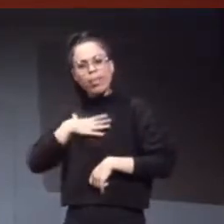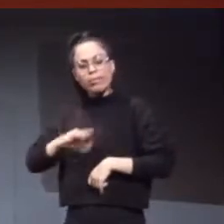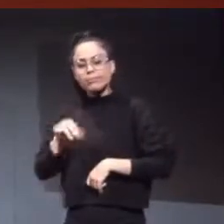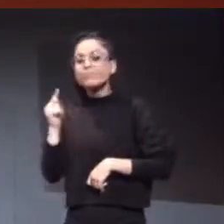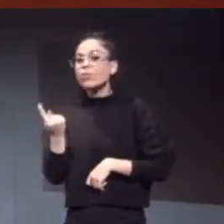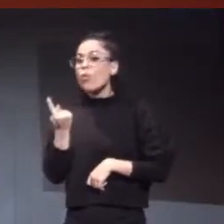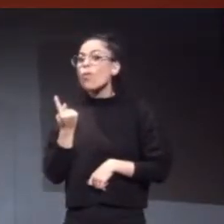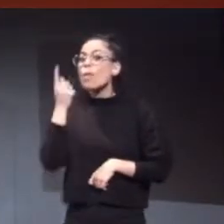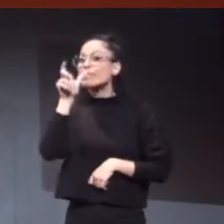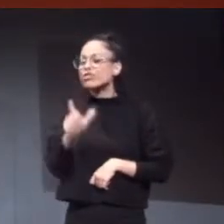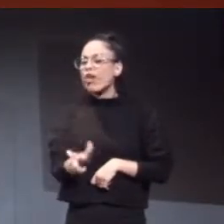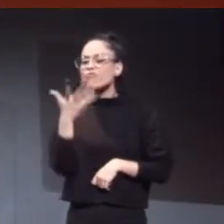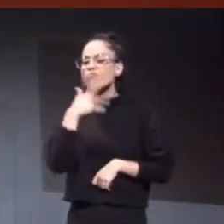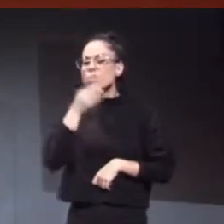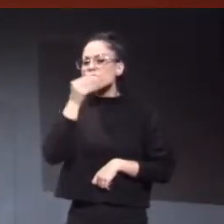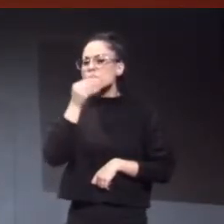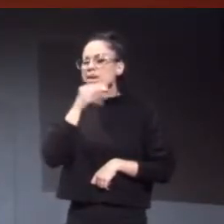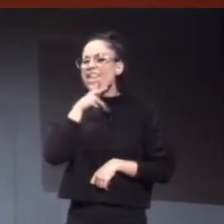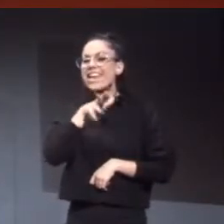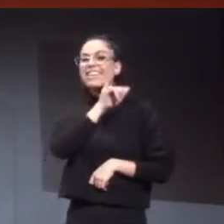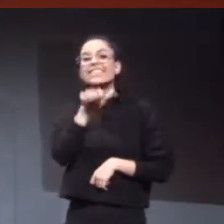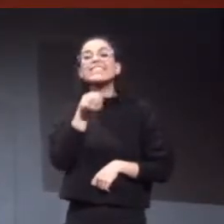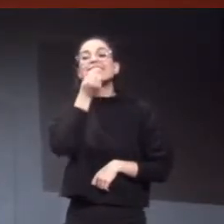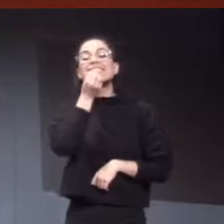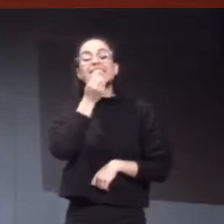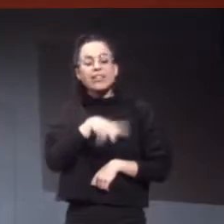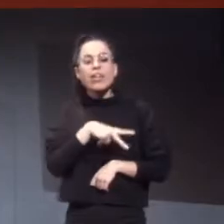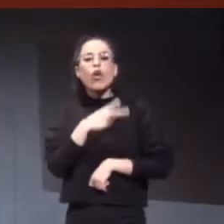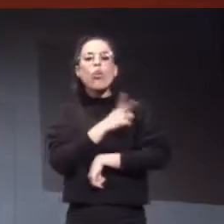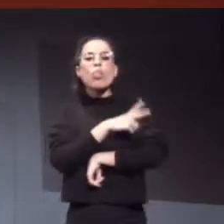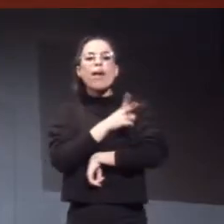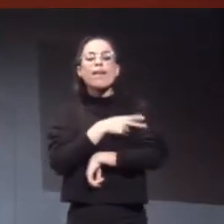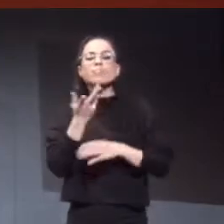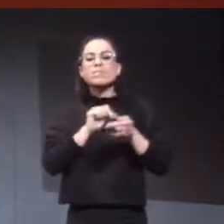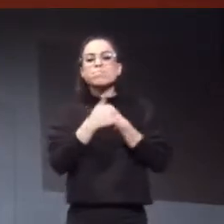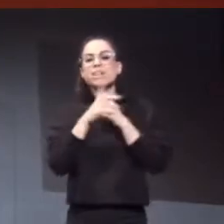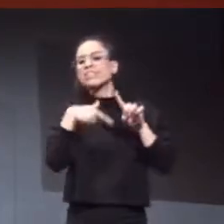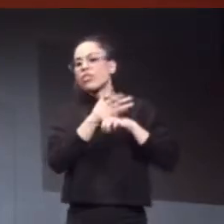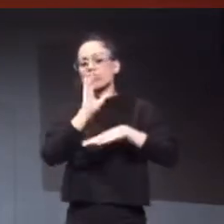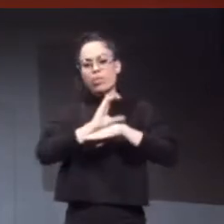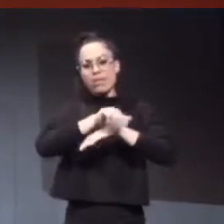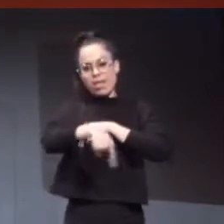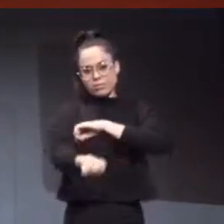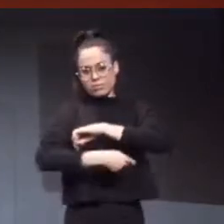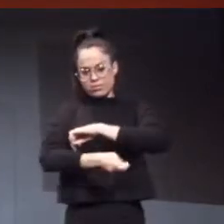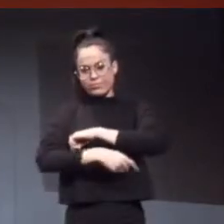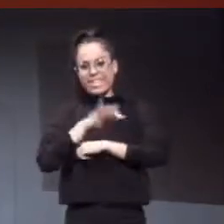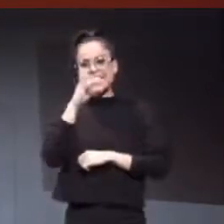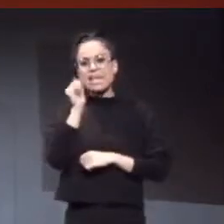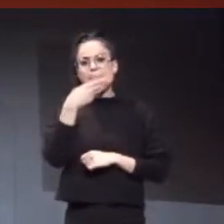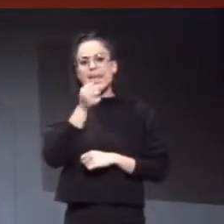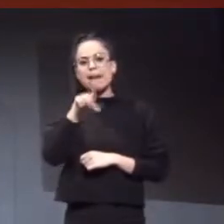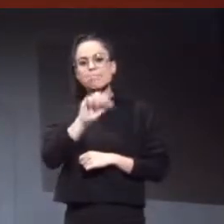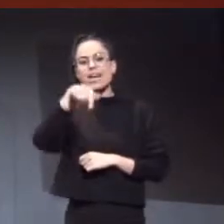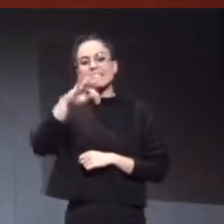EI Escola es la concejala de Participación y Centros Cívicos del Ayuntamiento de Gasteiz, Isabel Martínez. Le vamos a animar